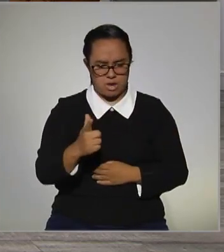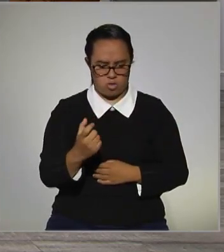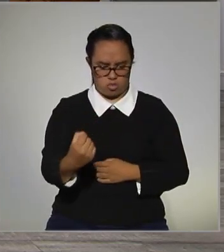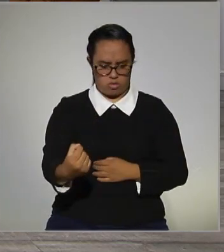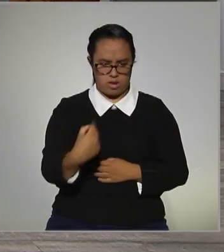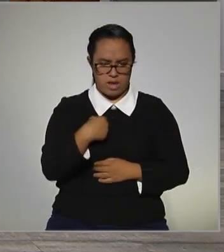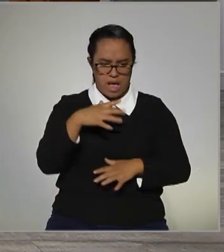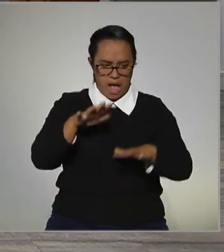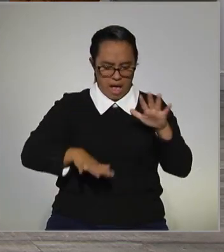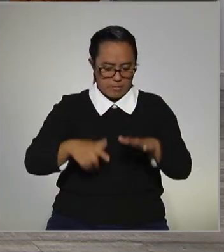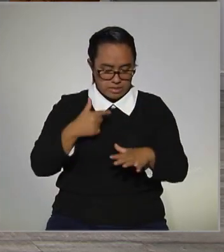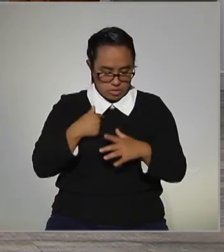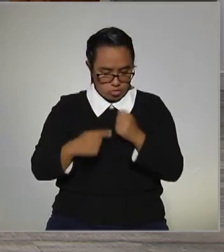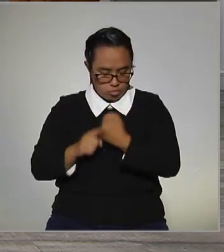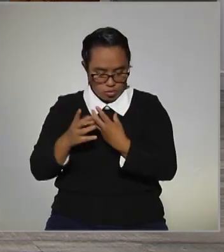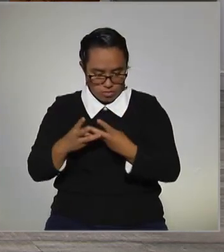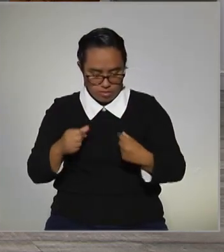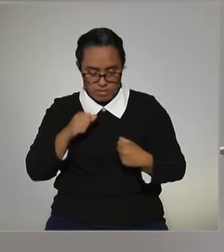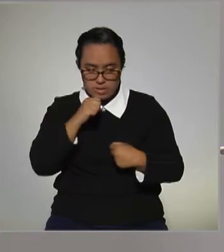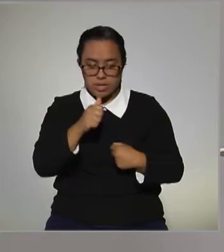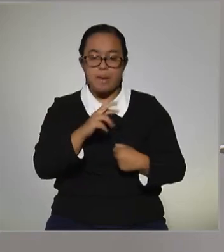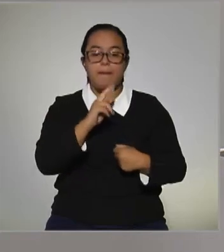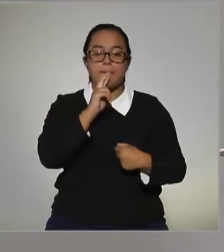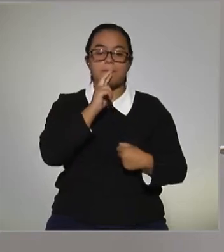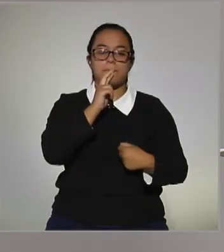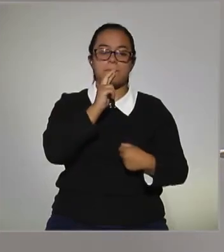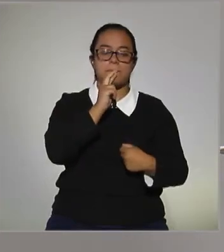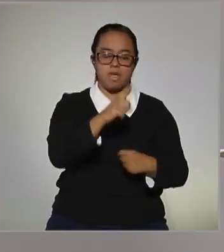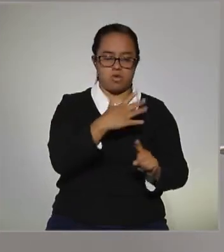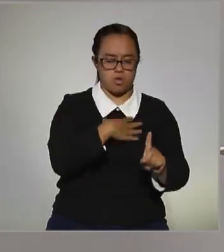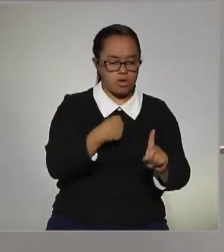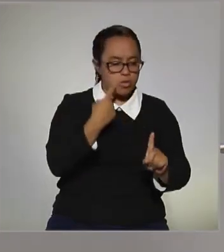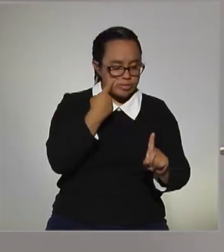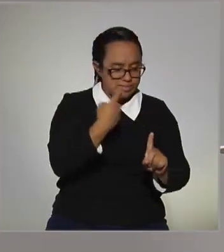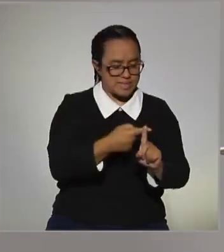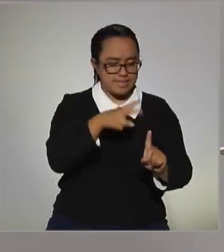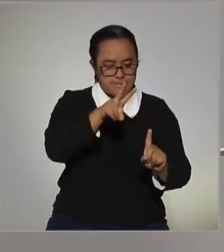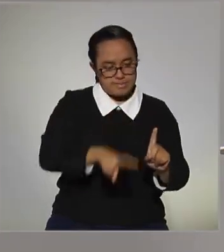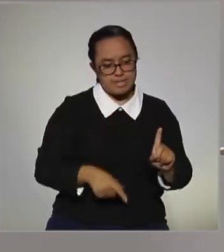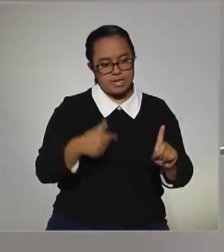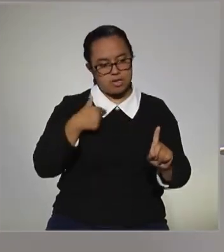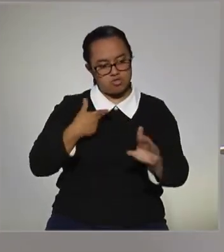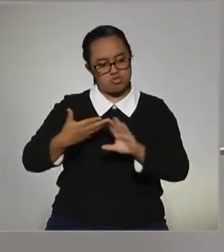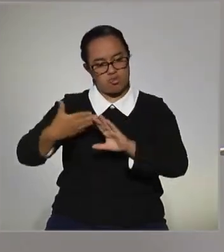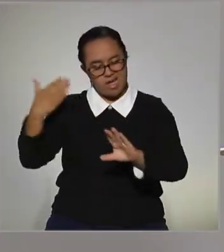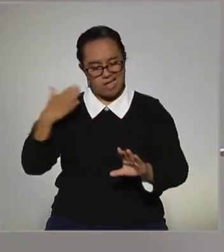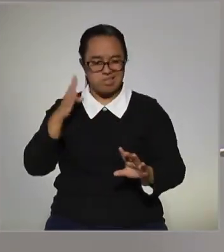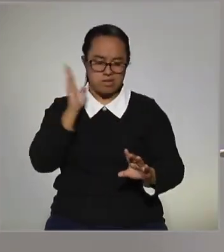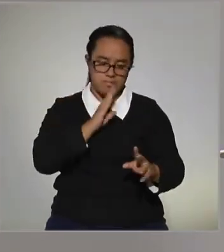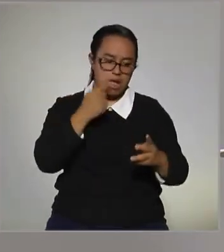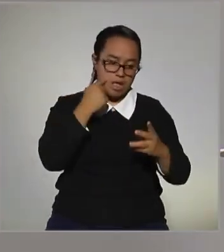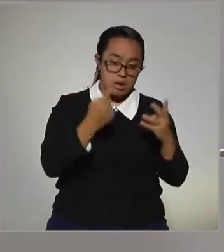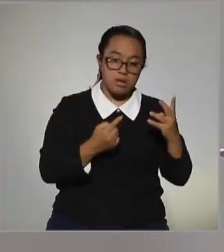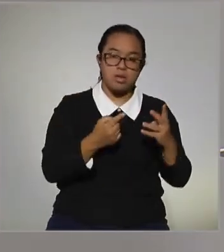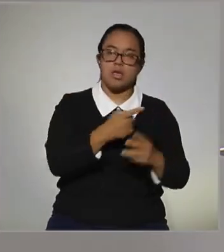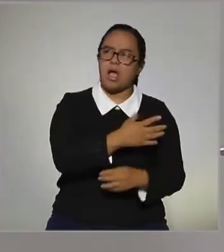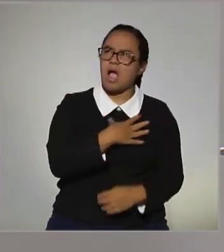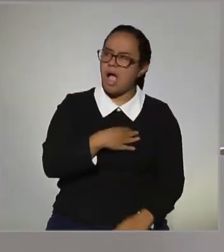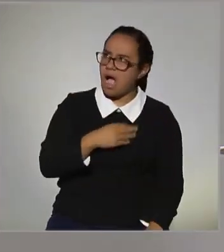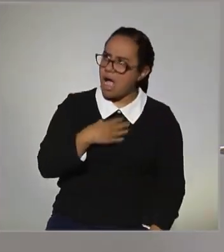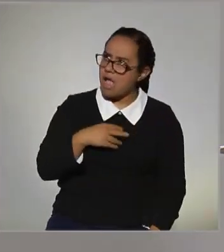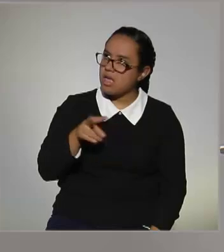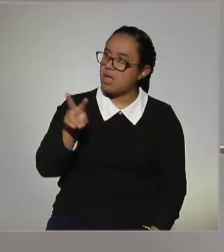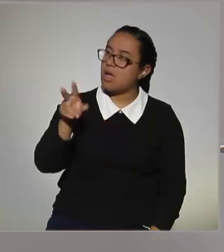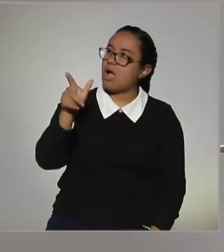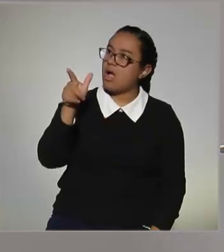mismo incluso no se han podido resolver. Entonces también poderle dar cuenta a un hijo de eso, ¿no? Poderlo escuchar y darle la oportunidad de también decir, yo también